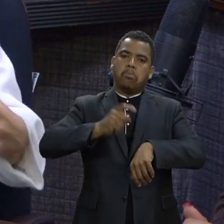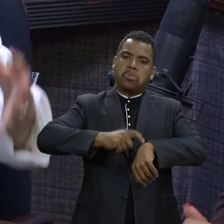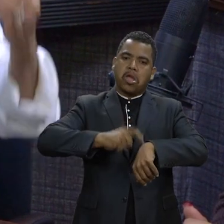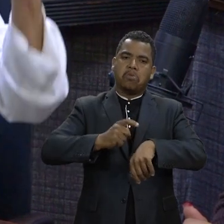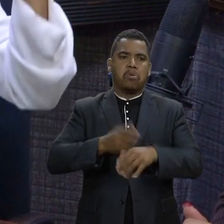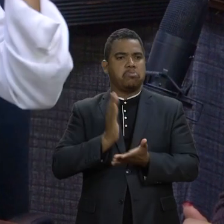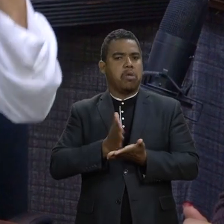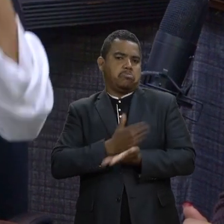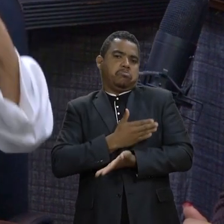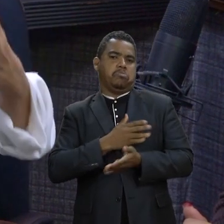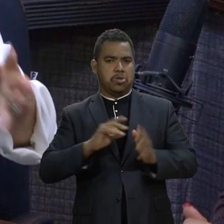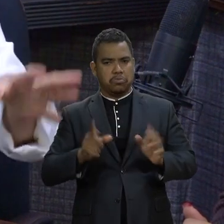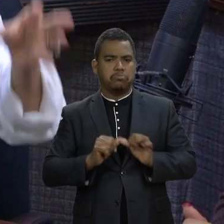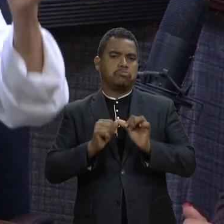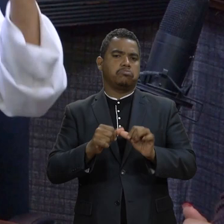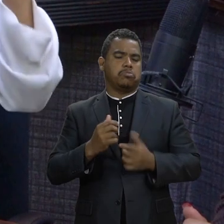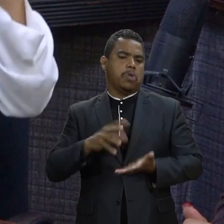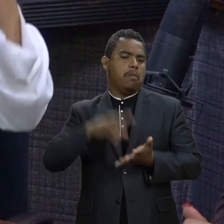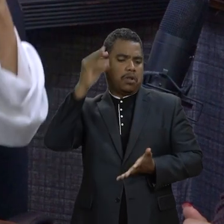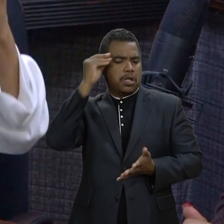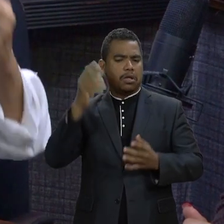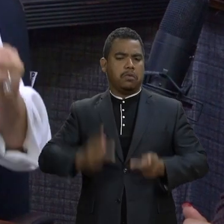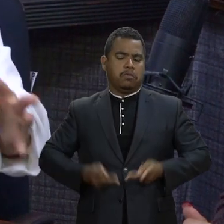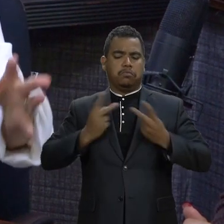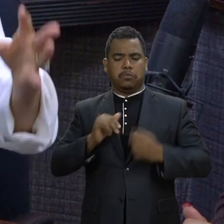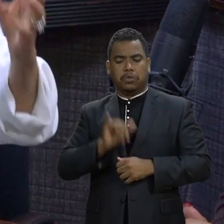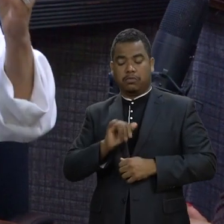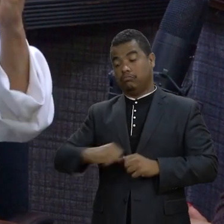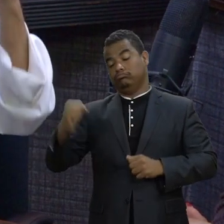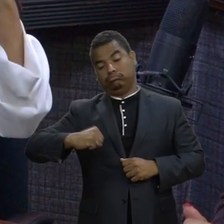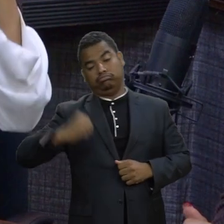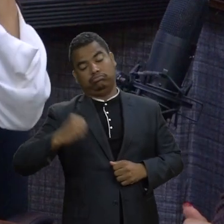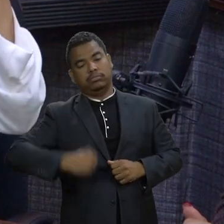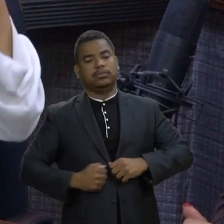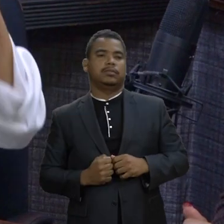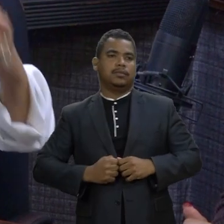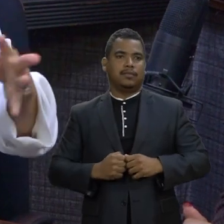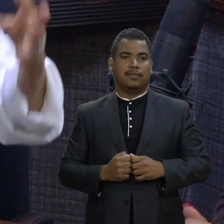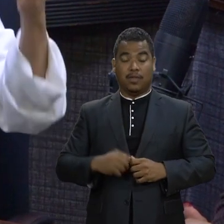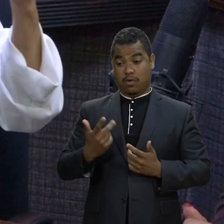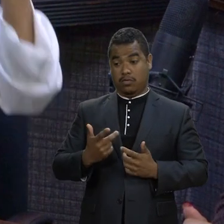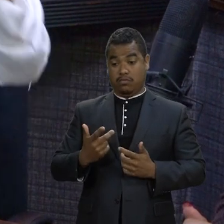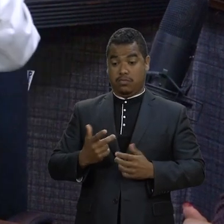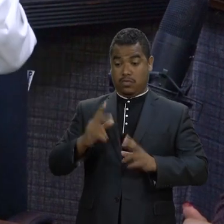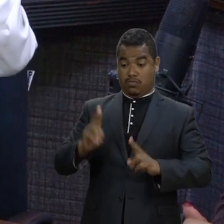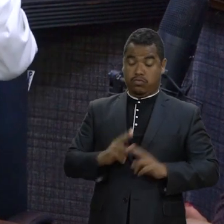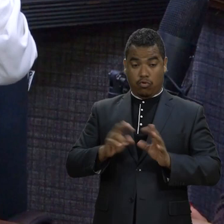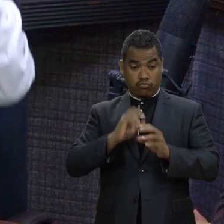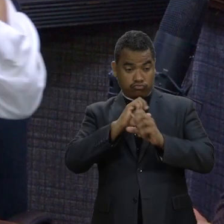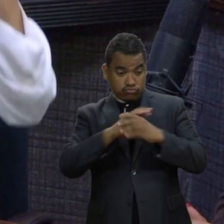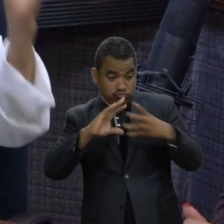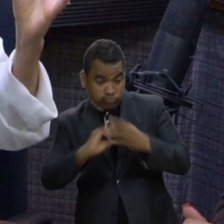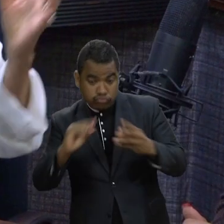la corrupción se iba falta de calidad en la salud, falta de calidad en las escuelas, en las calles, porque era